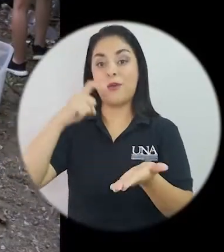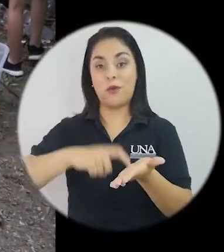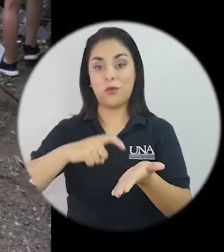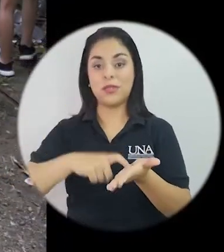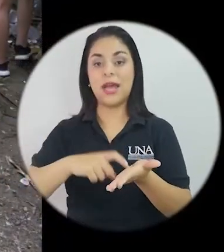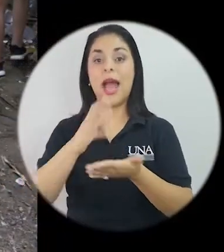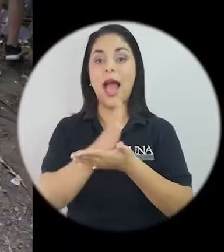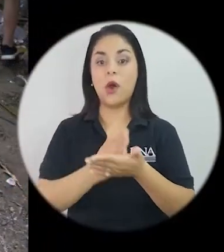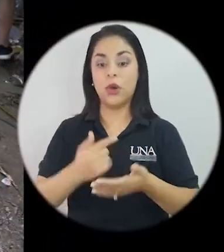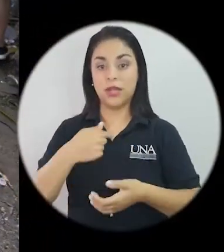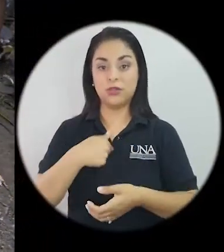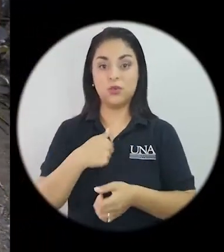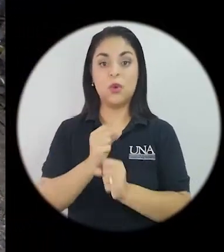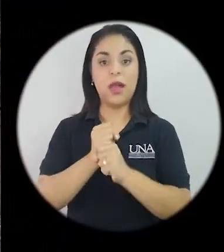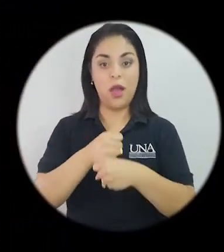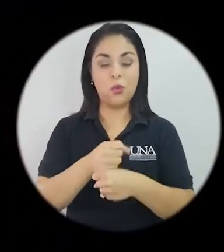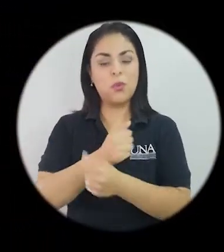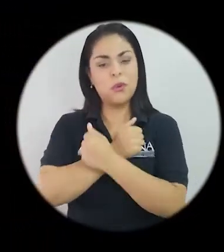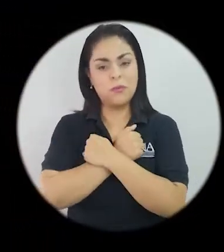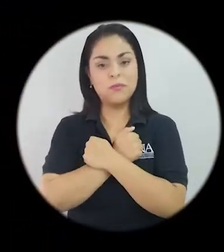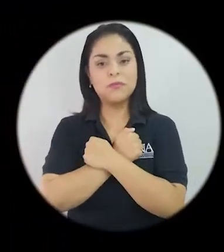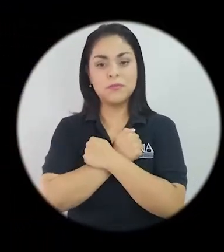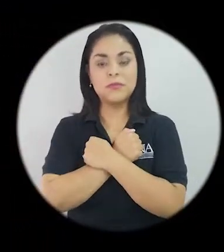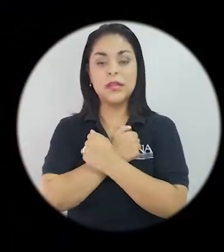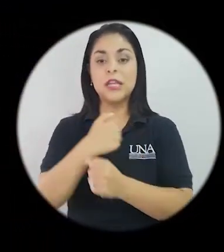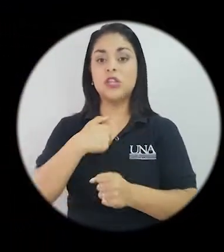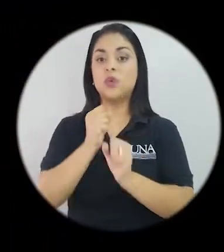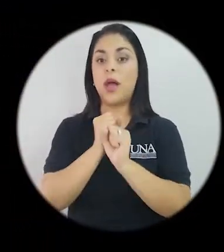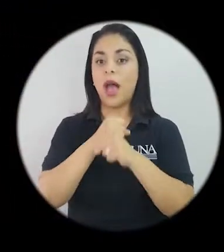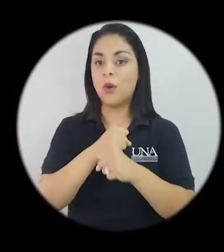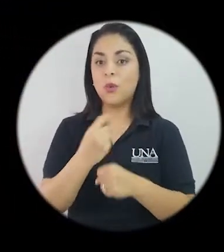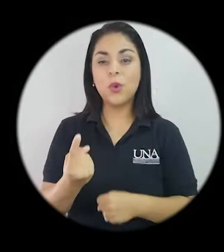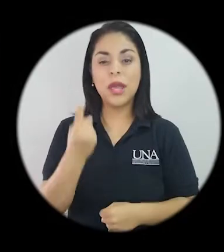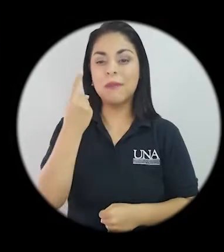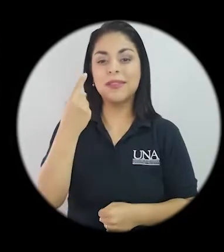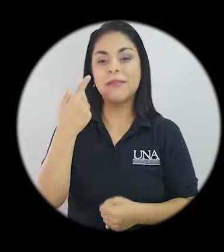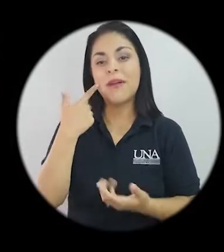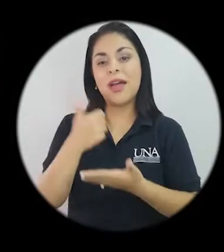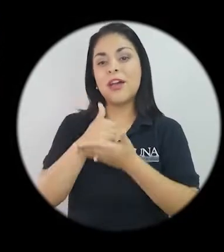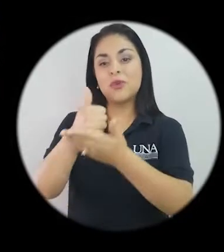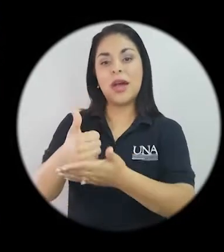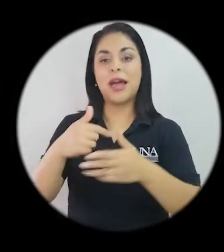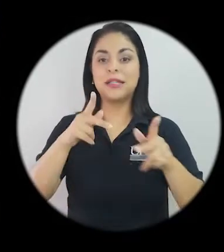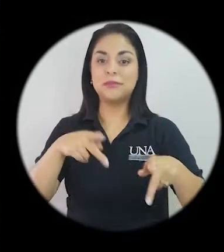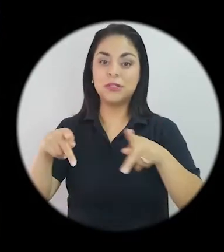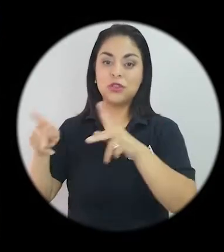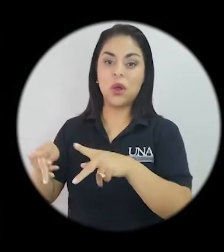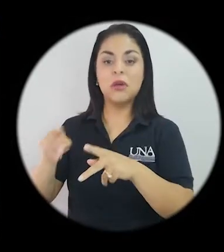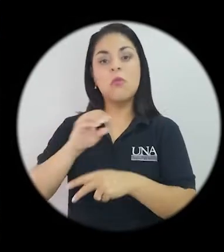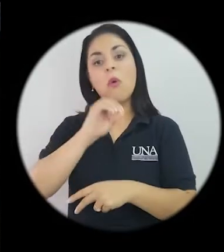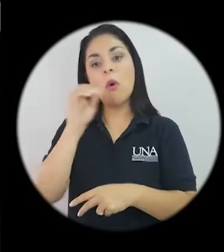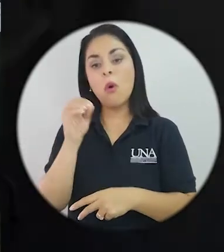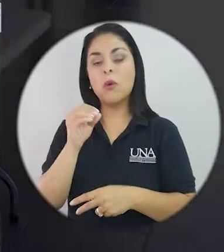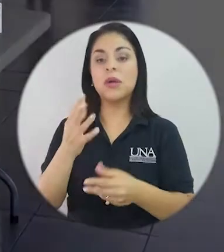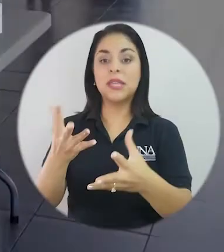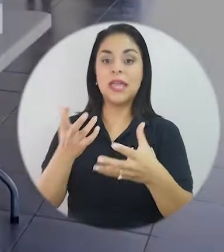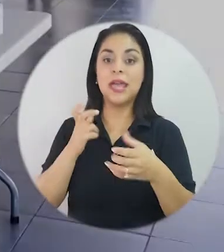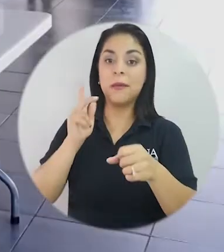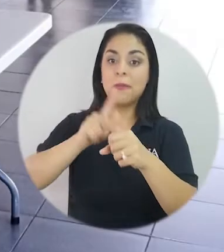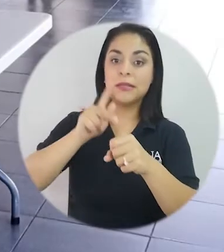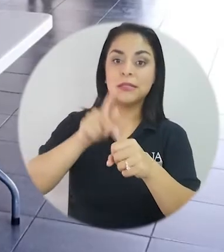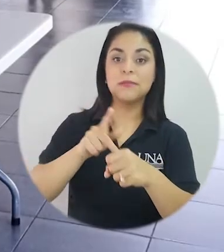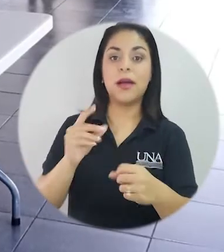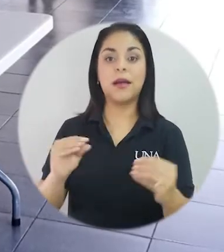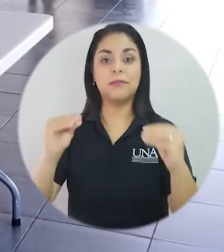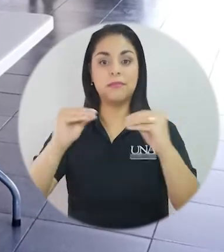que yo hago con amor y que yo hago únicamente por querer ayudar a las personas o simplemente por querer participar